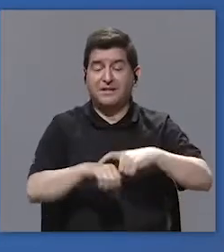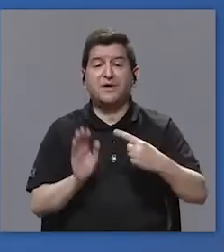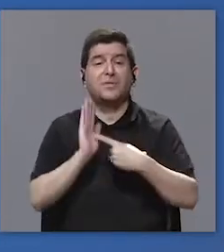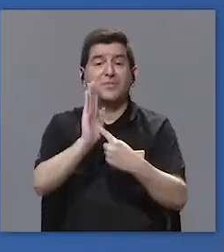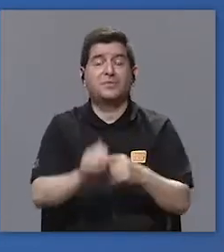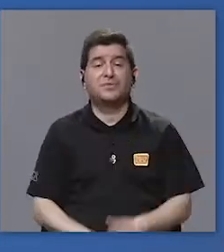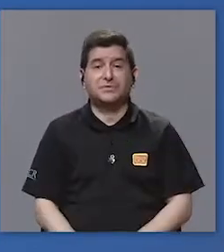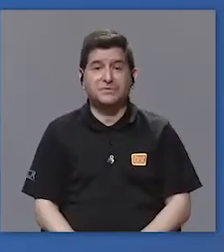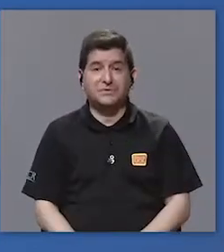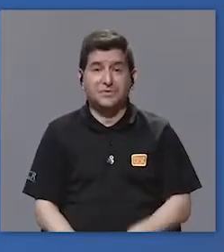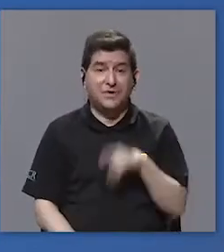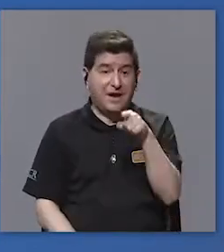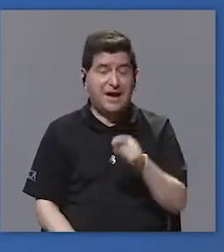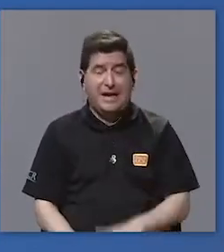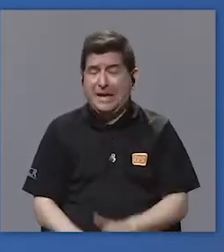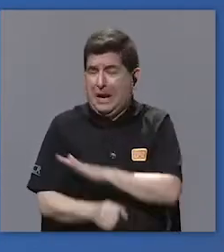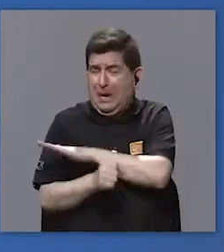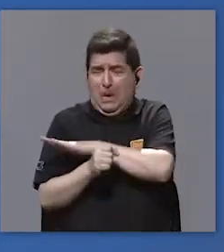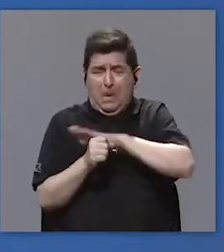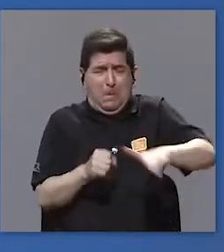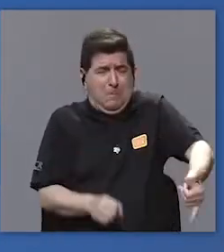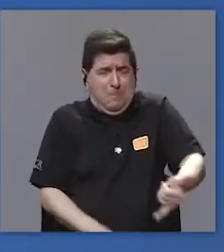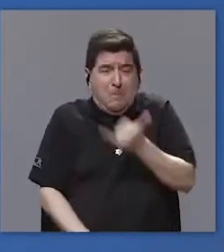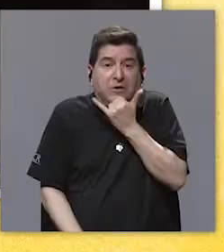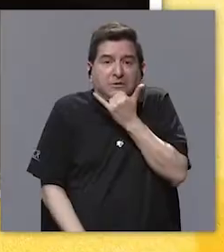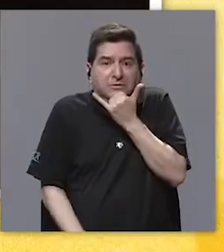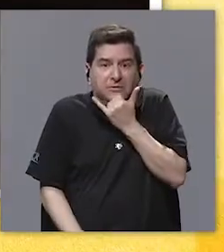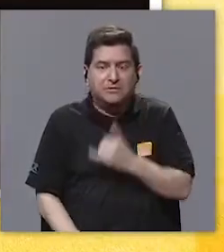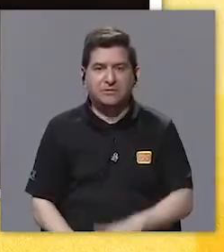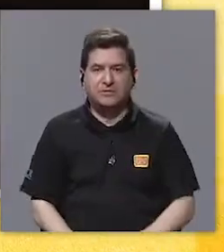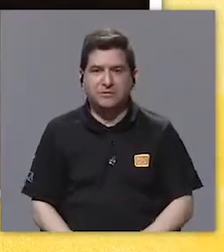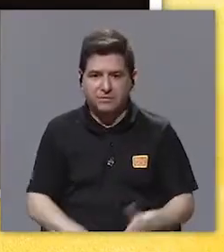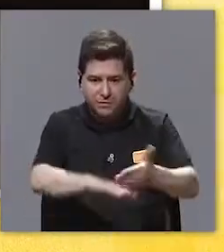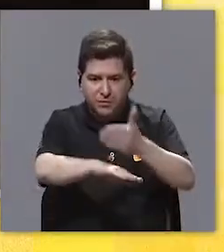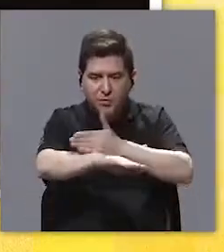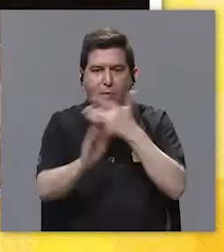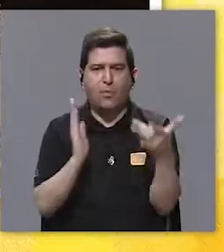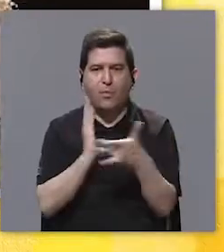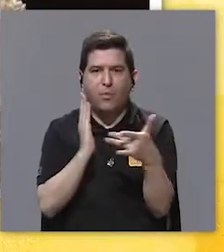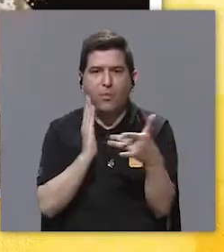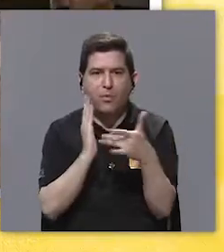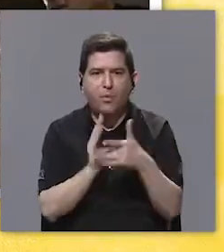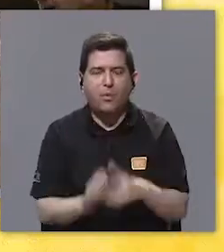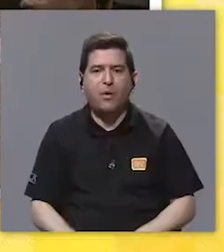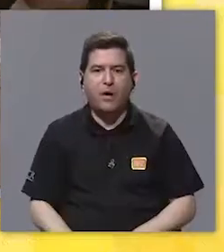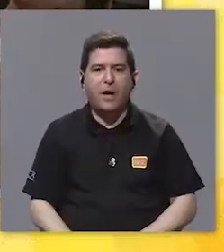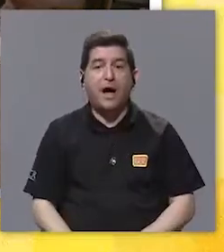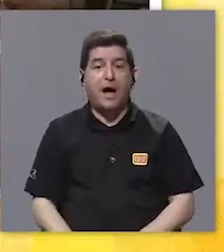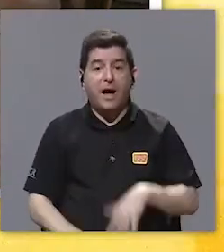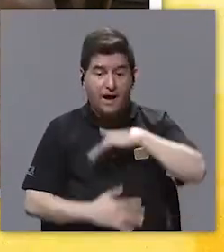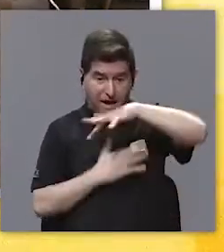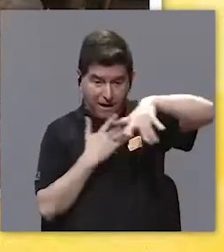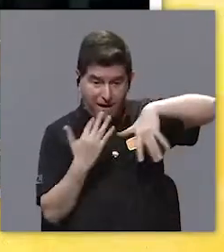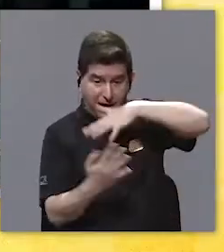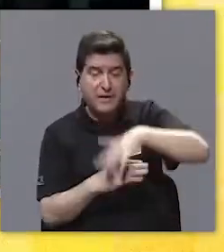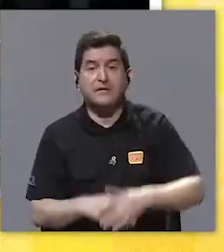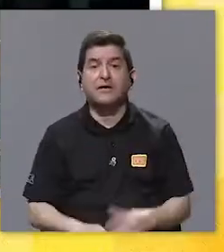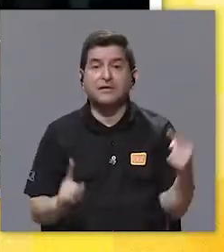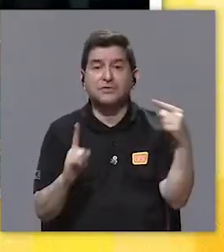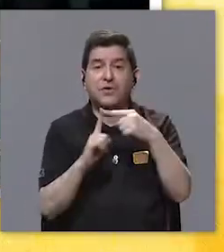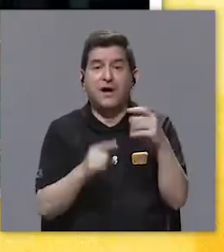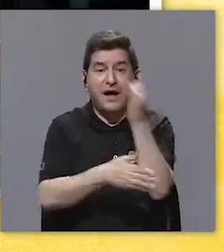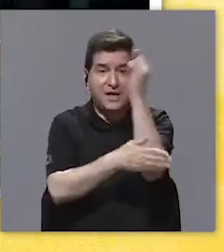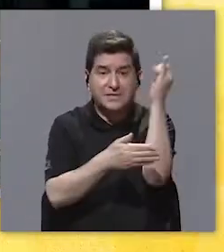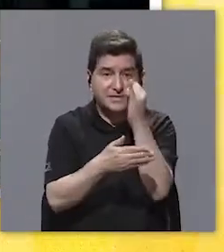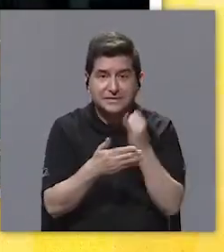demostrado que no podía estar más equivocado porque los avances tecnológicos han logrado que la interactividad llegue incluso